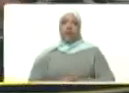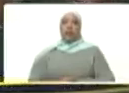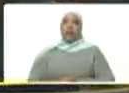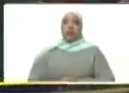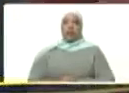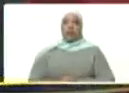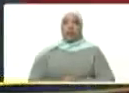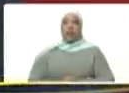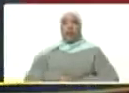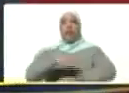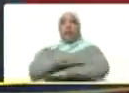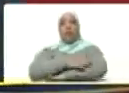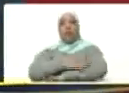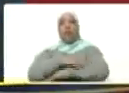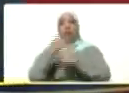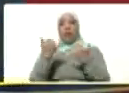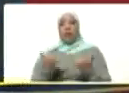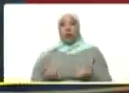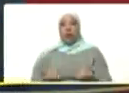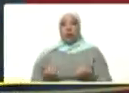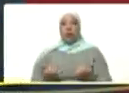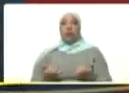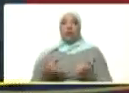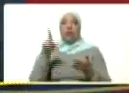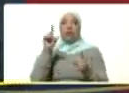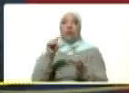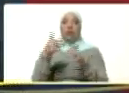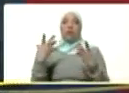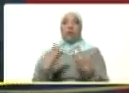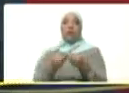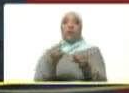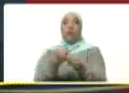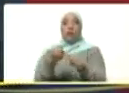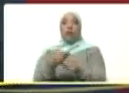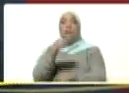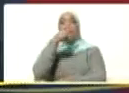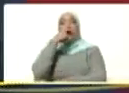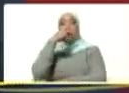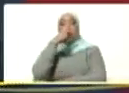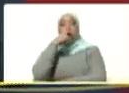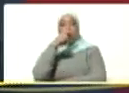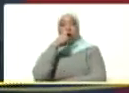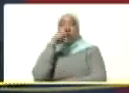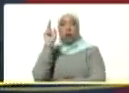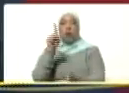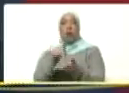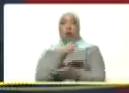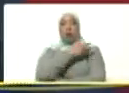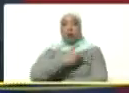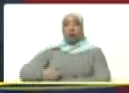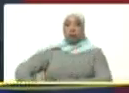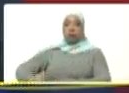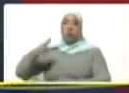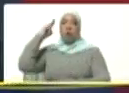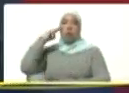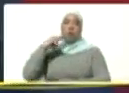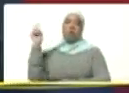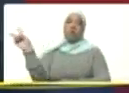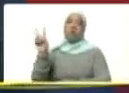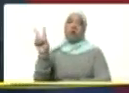Me complace ahora ceder la palabra al compañero Nicolás Maduro Moro, presidente de la República Bolivariana